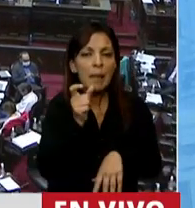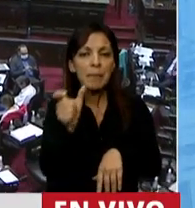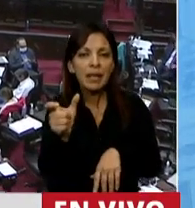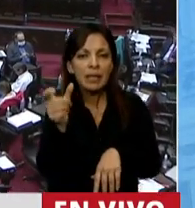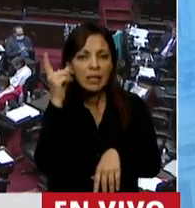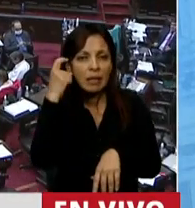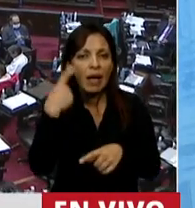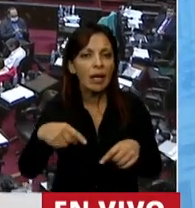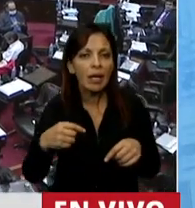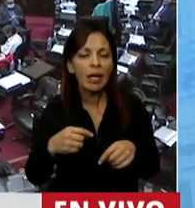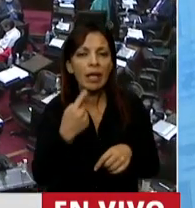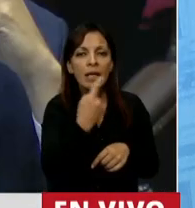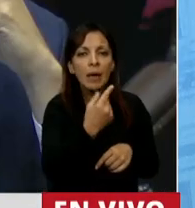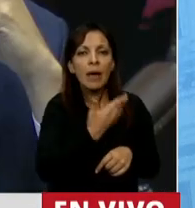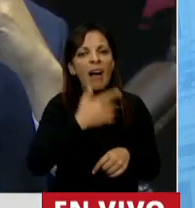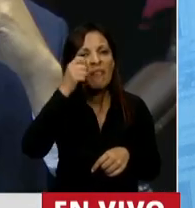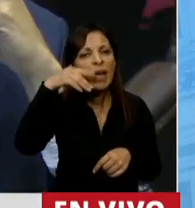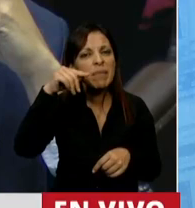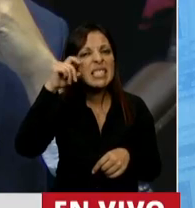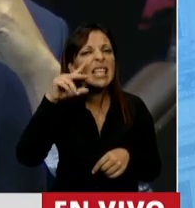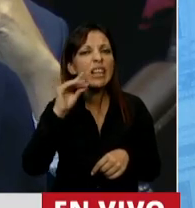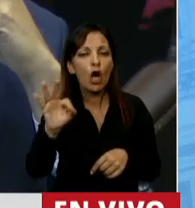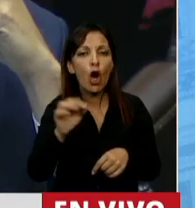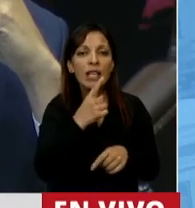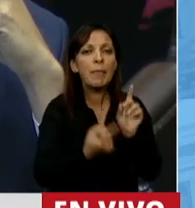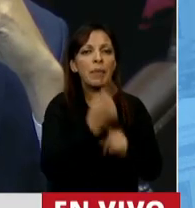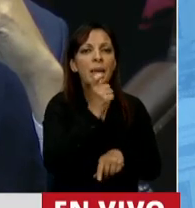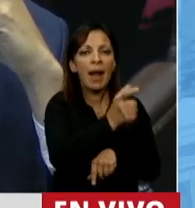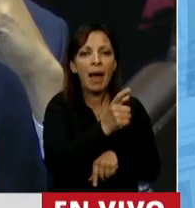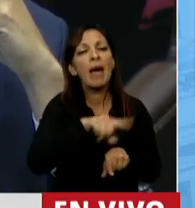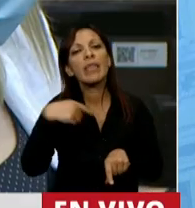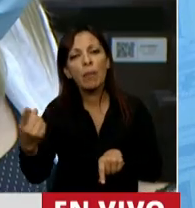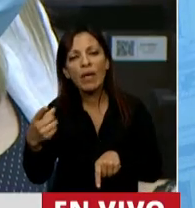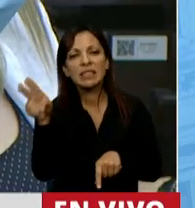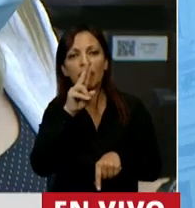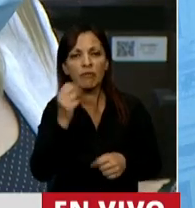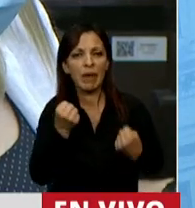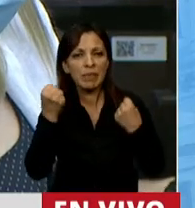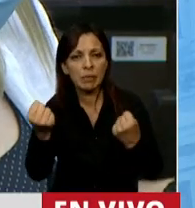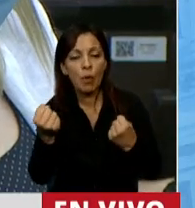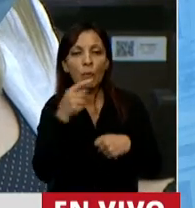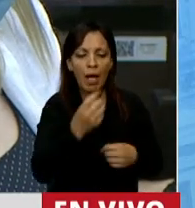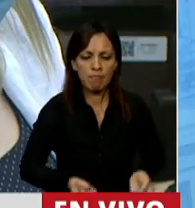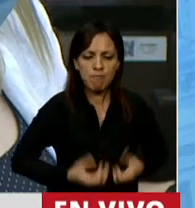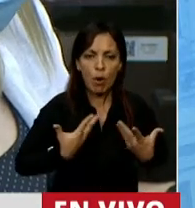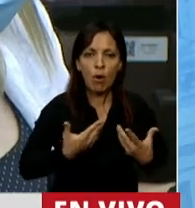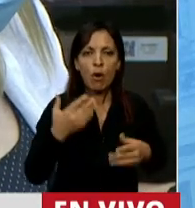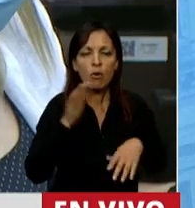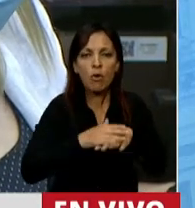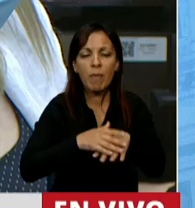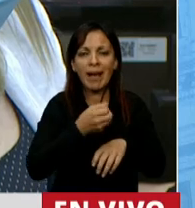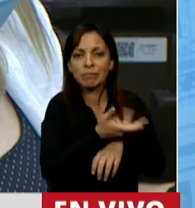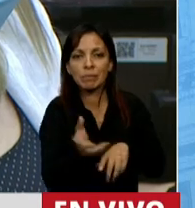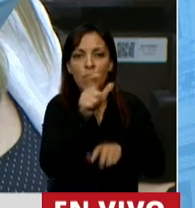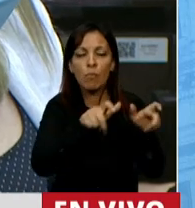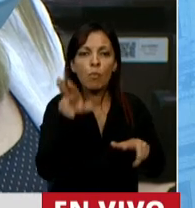difícil, aprendieron a decir femicidio antes que feminismo, porque las movilizó la violencia y la ausencia de las políticas